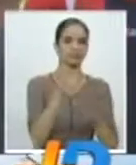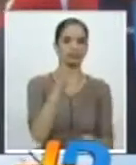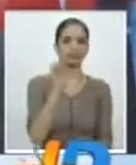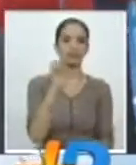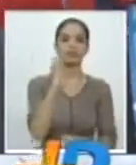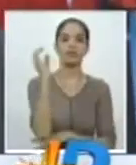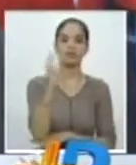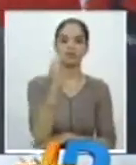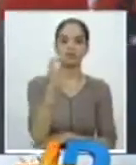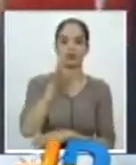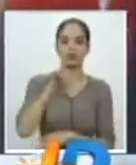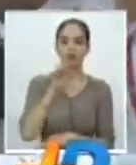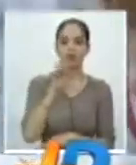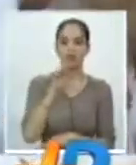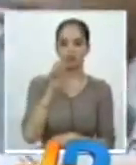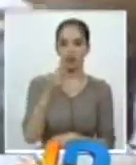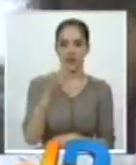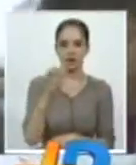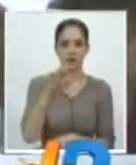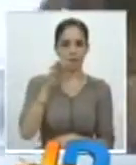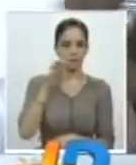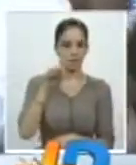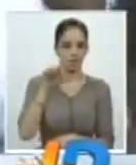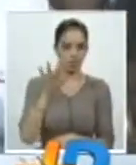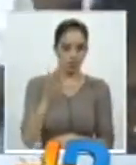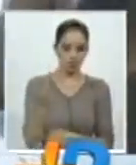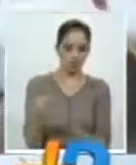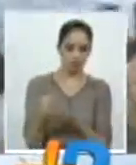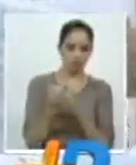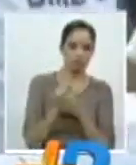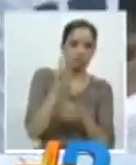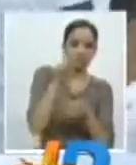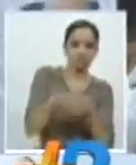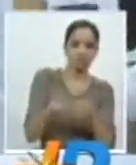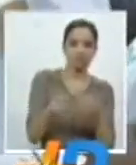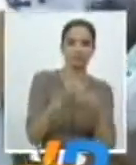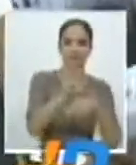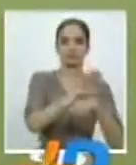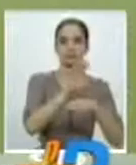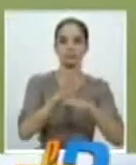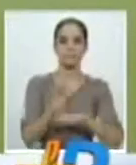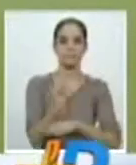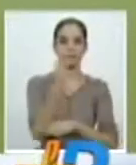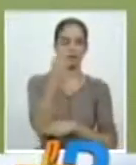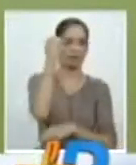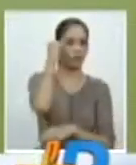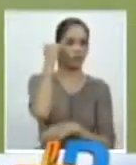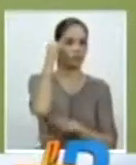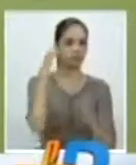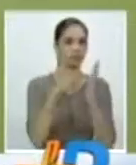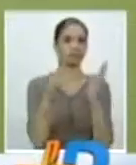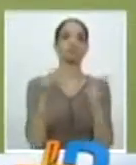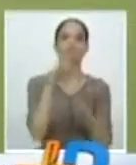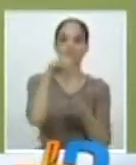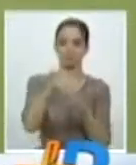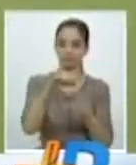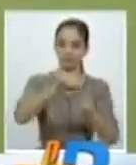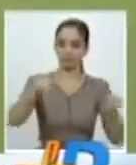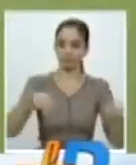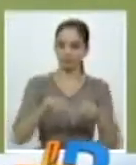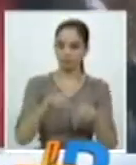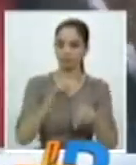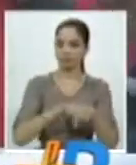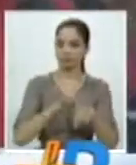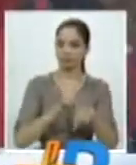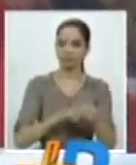sigue haciendo historia en la Copa del Mundo. Al clasificar a la selección de Costa Rica, se convierte en el primer técnico colombiano en llegar a estas instancias.